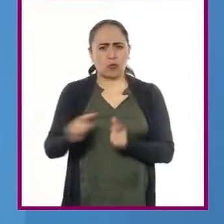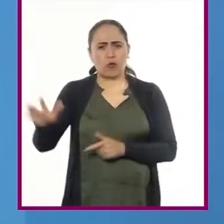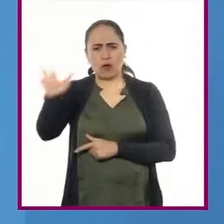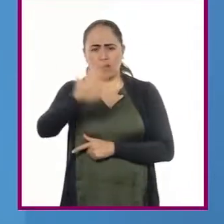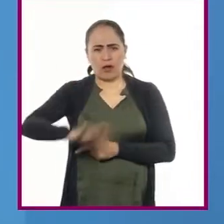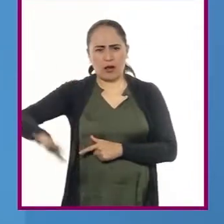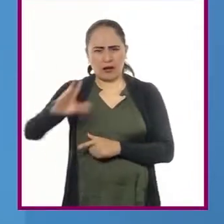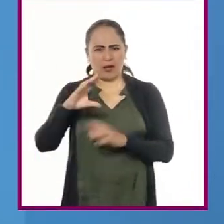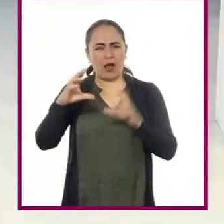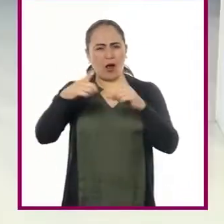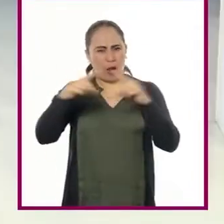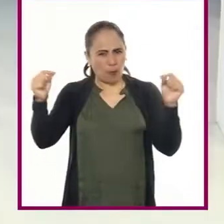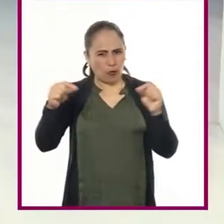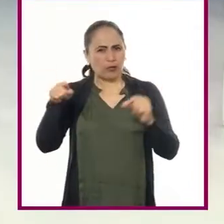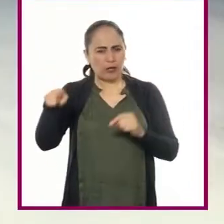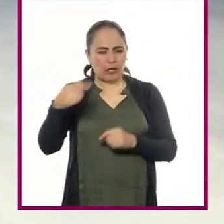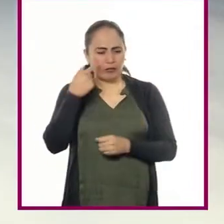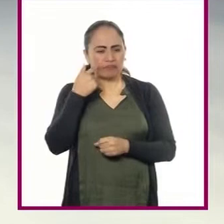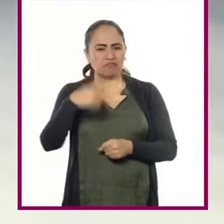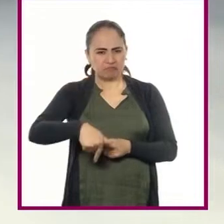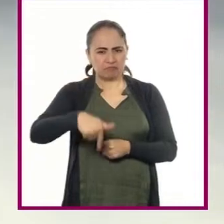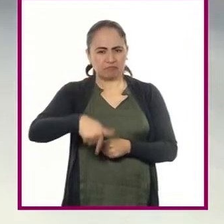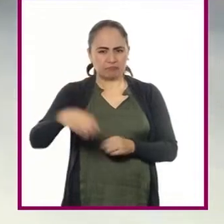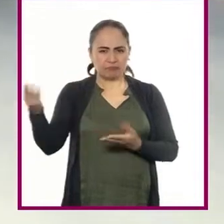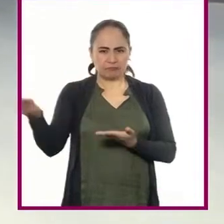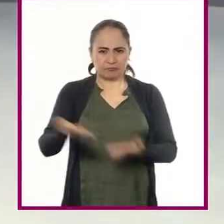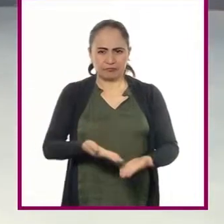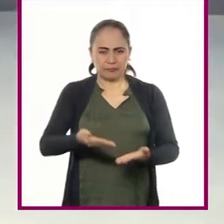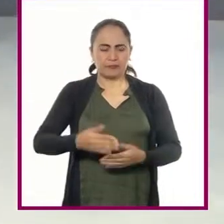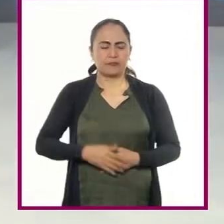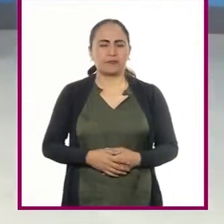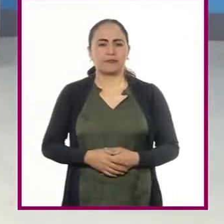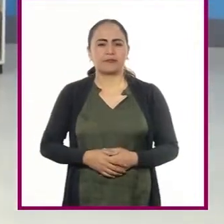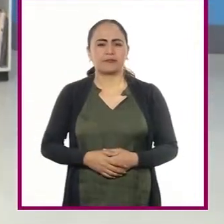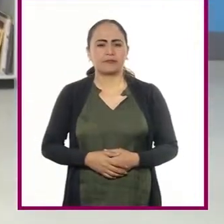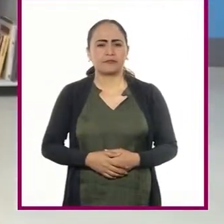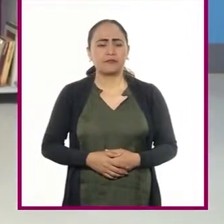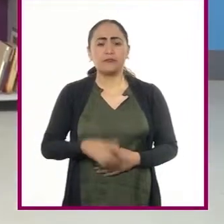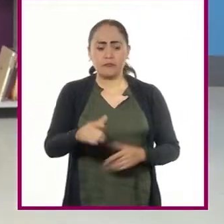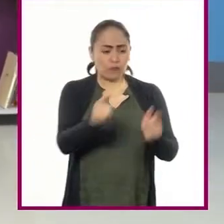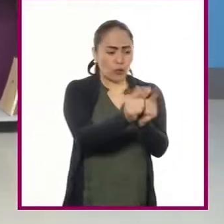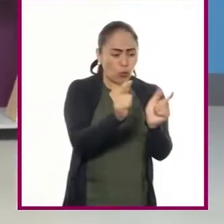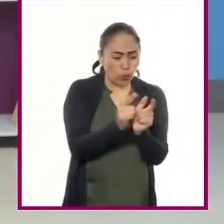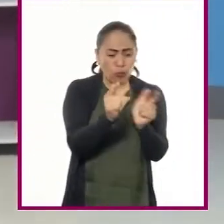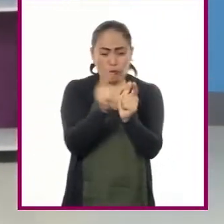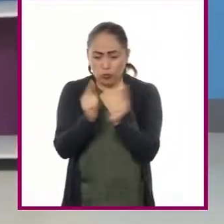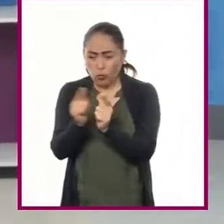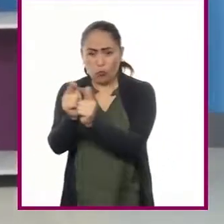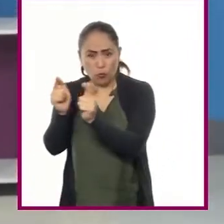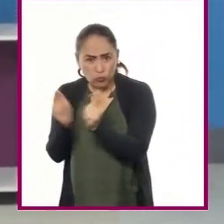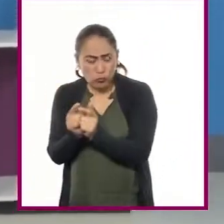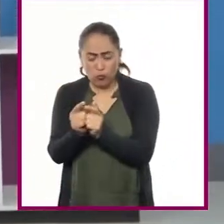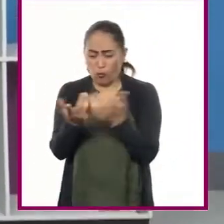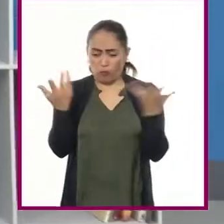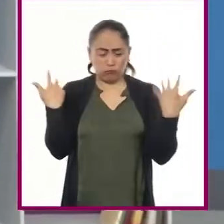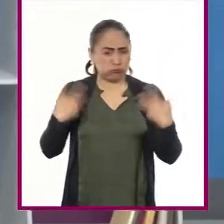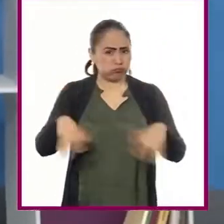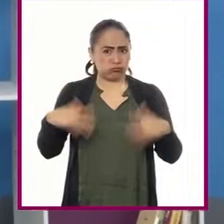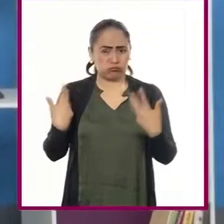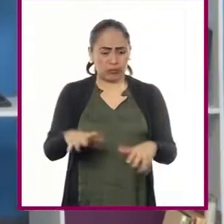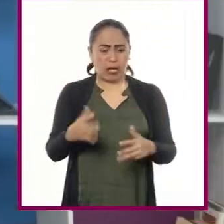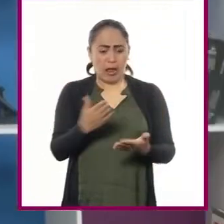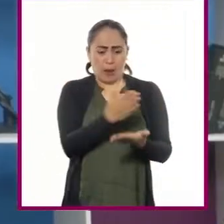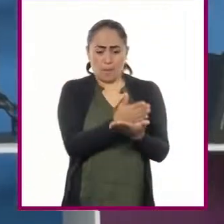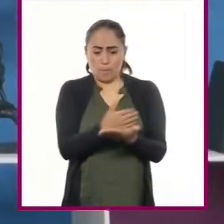o japoneses. Como podrán imaginar, todos estos grupos de personas en un principio quedaban